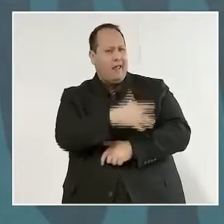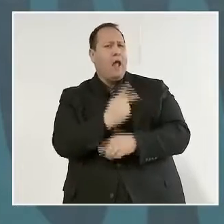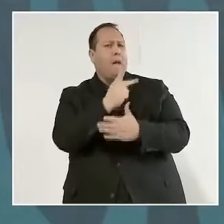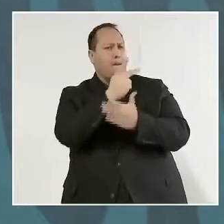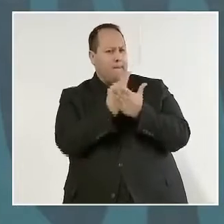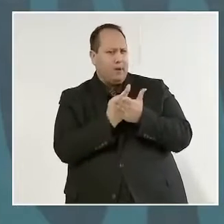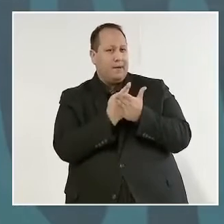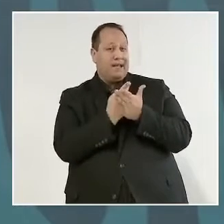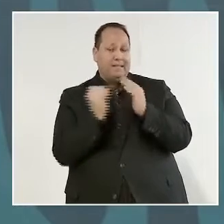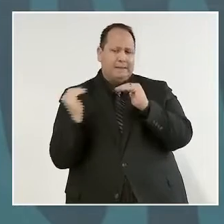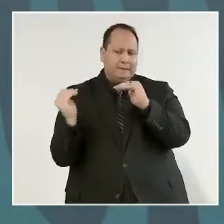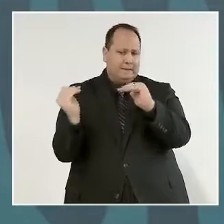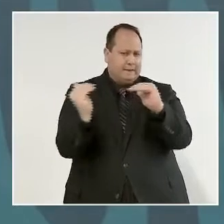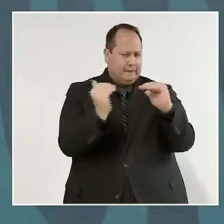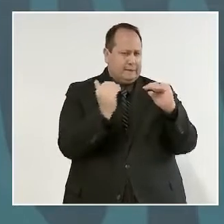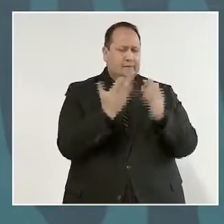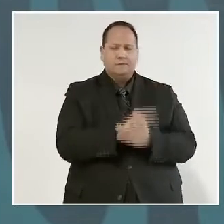Programas Integrales.